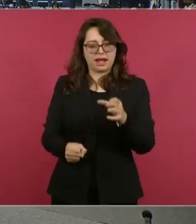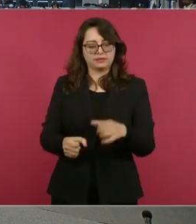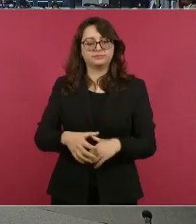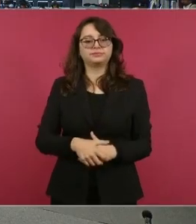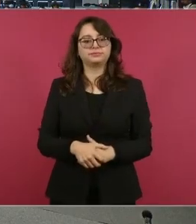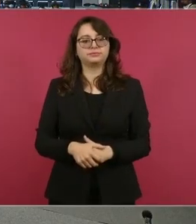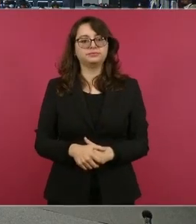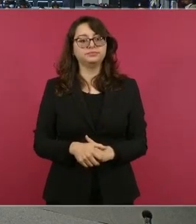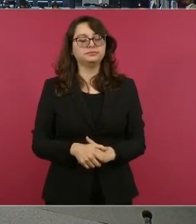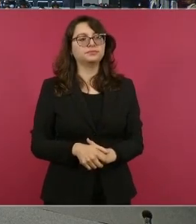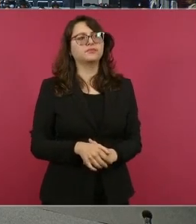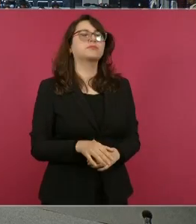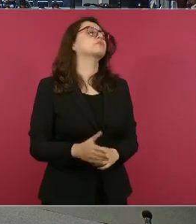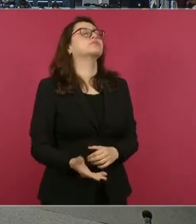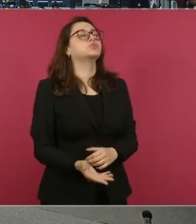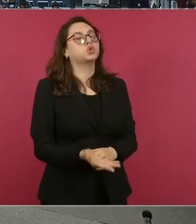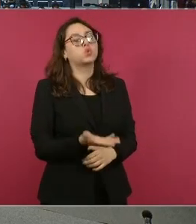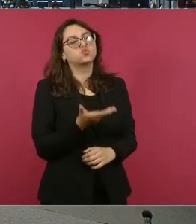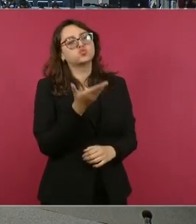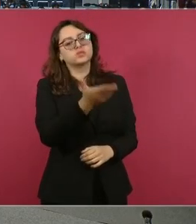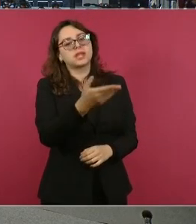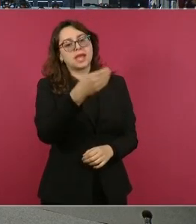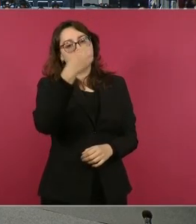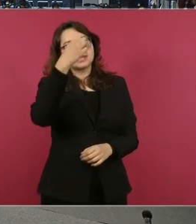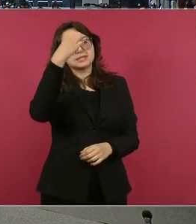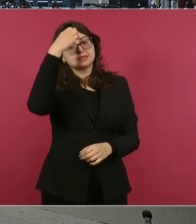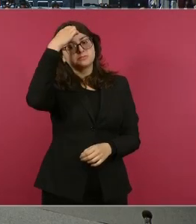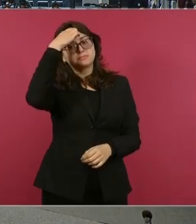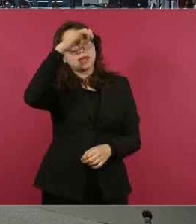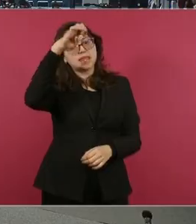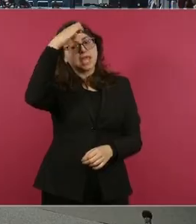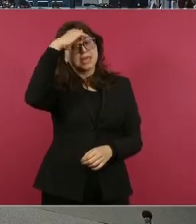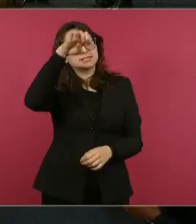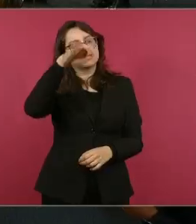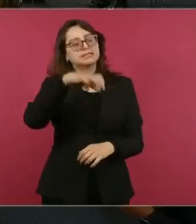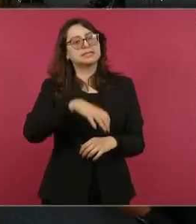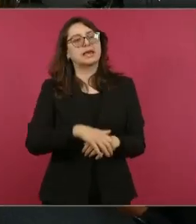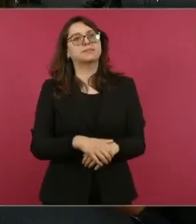Basado en su experiencia y diálogo con grupos armados, porque usted